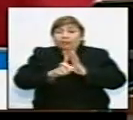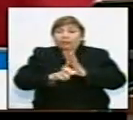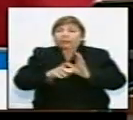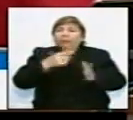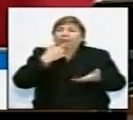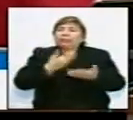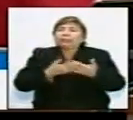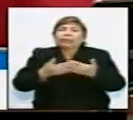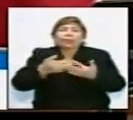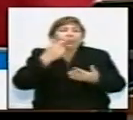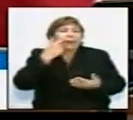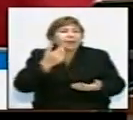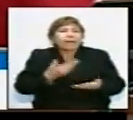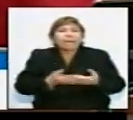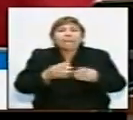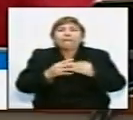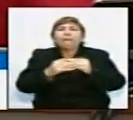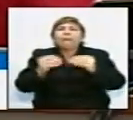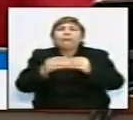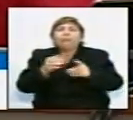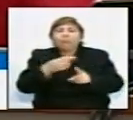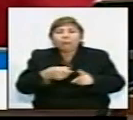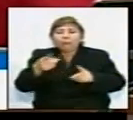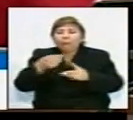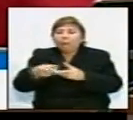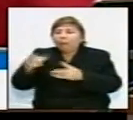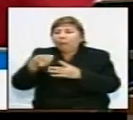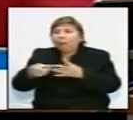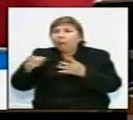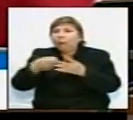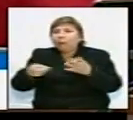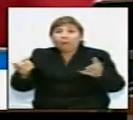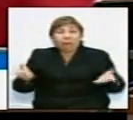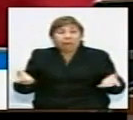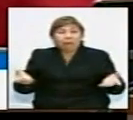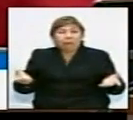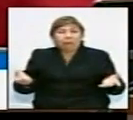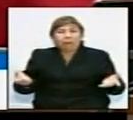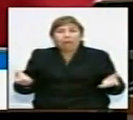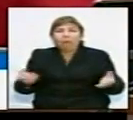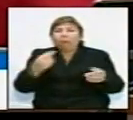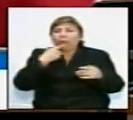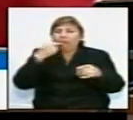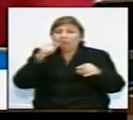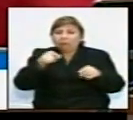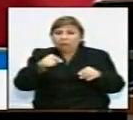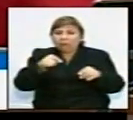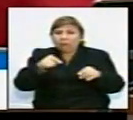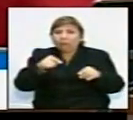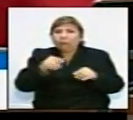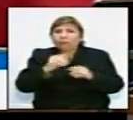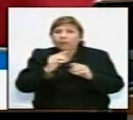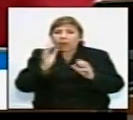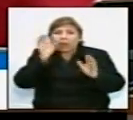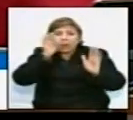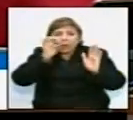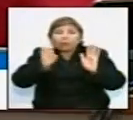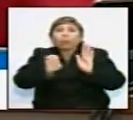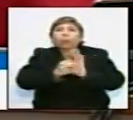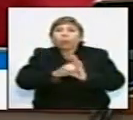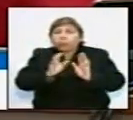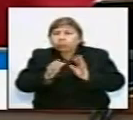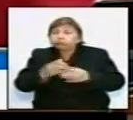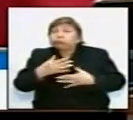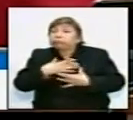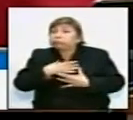con la reconversión productiva y la diversificación. Y aquí hay un ejemplo muy